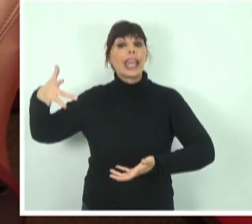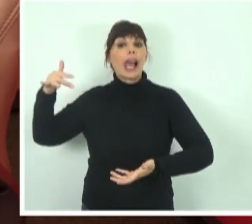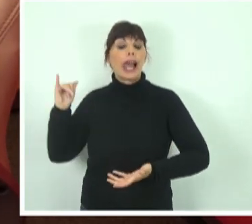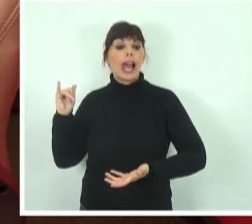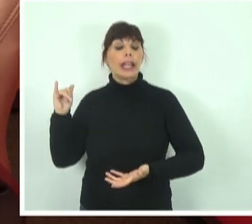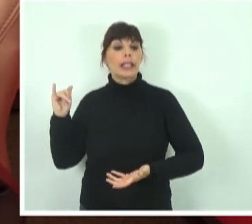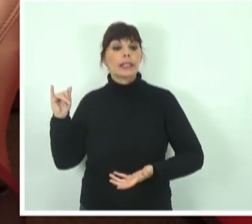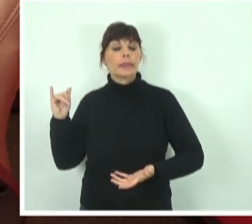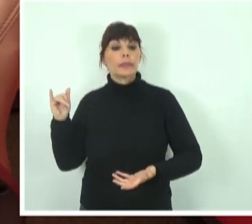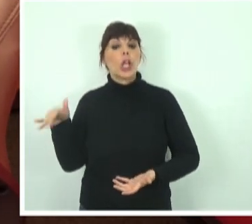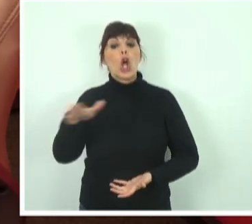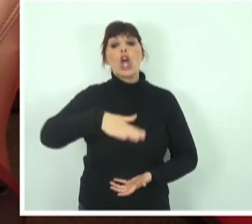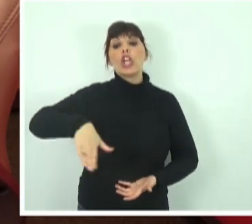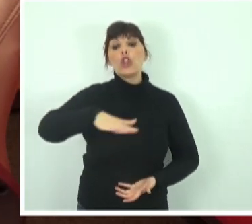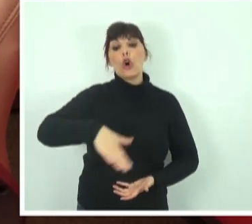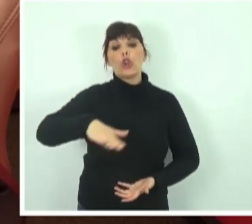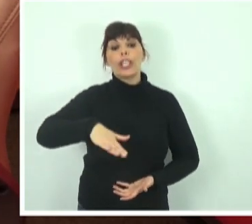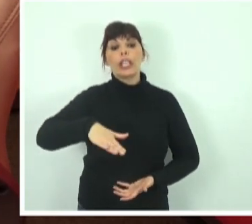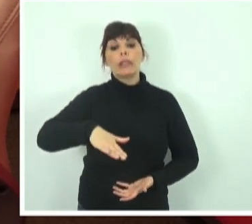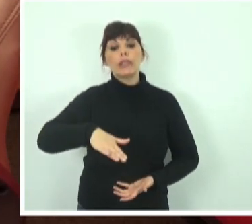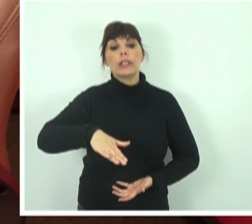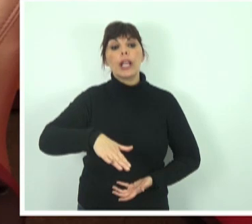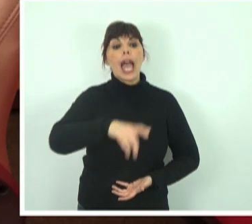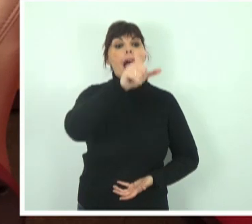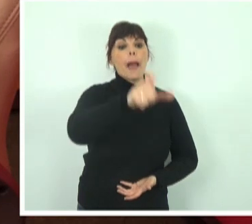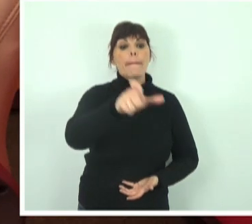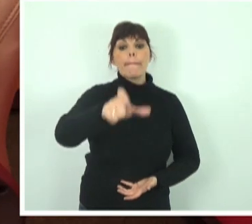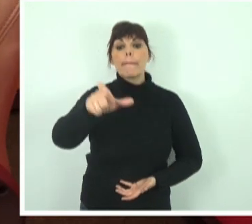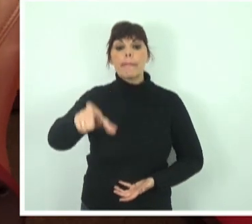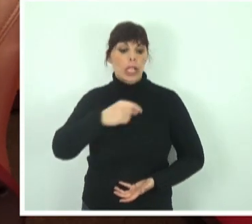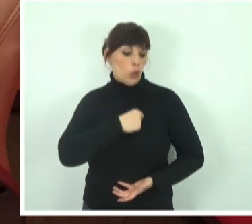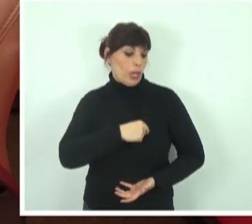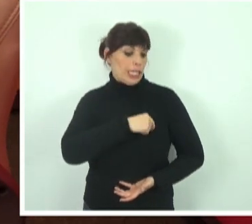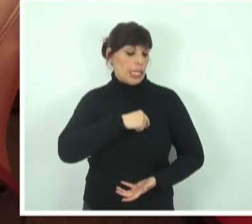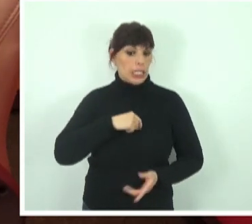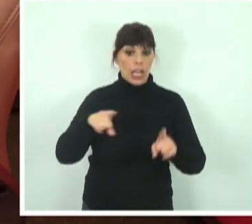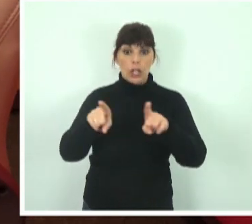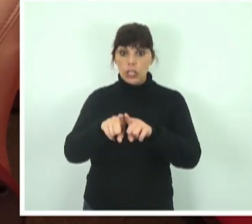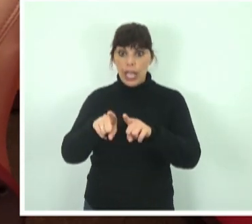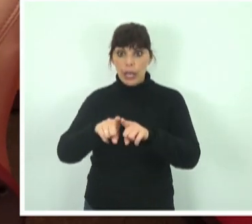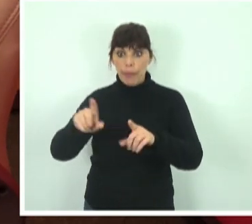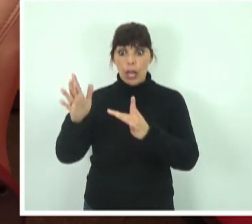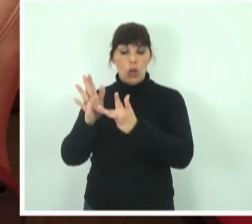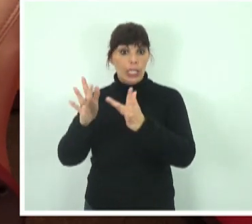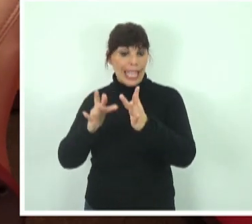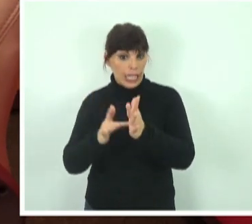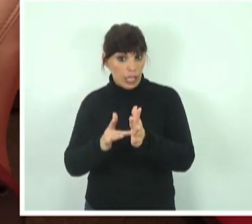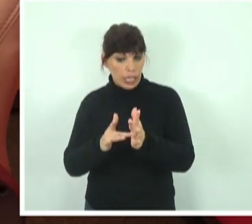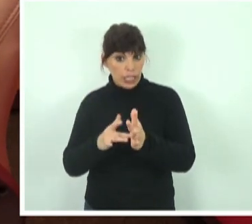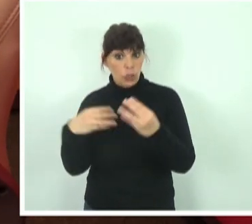depositado entre tus hermanos. Si no quieres acercarte a tus